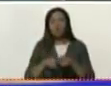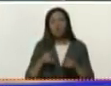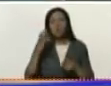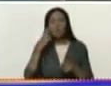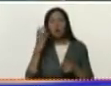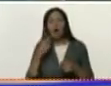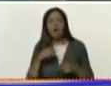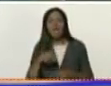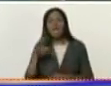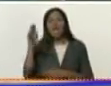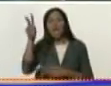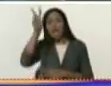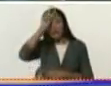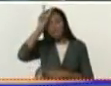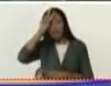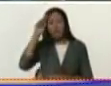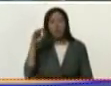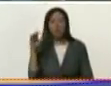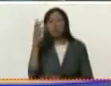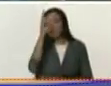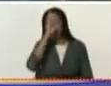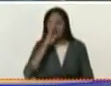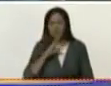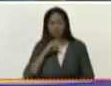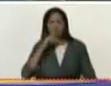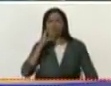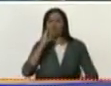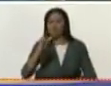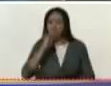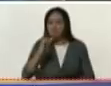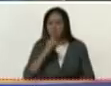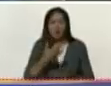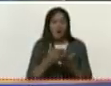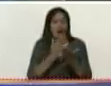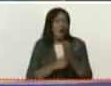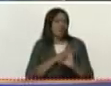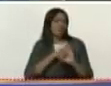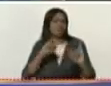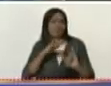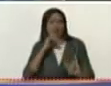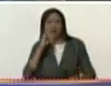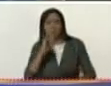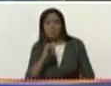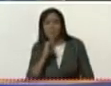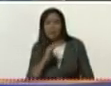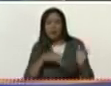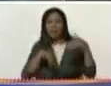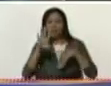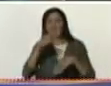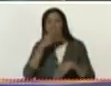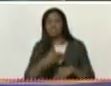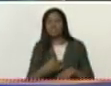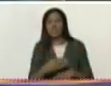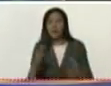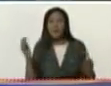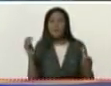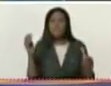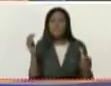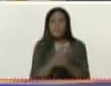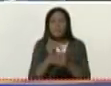y en Brasil. Ya lo denunciamos en varias oportunidades. El 14 de diciembre fueron